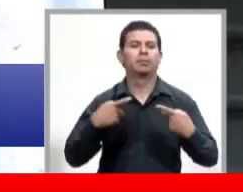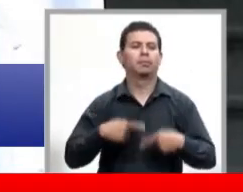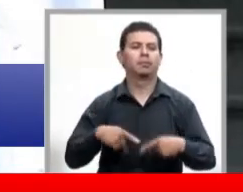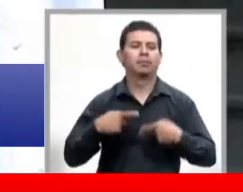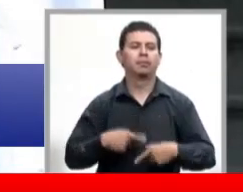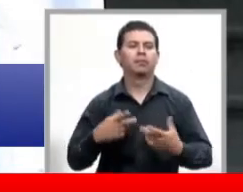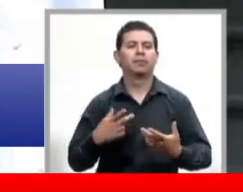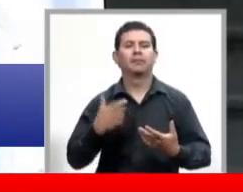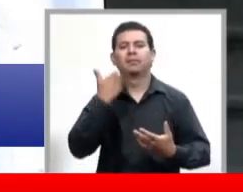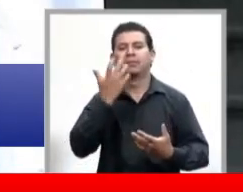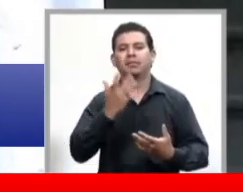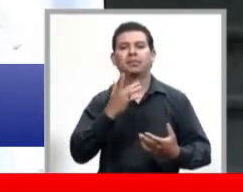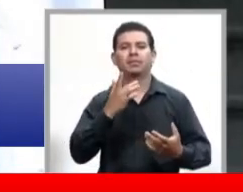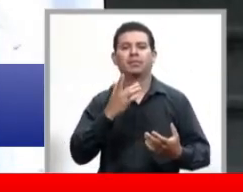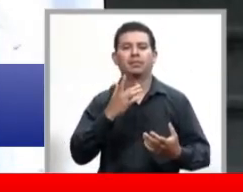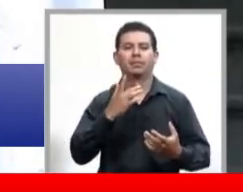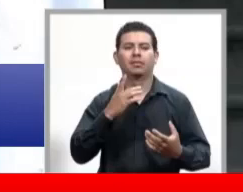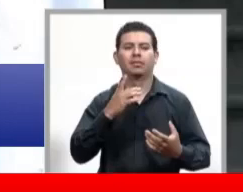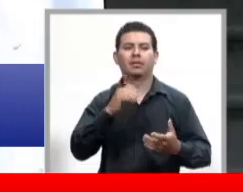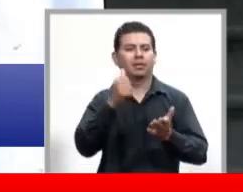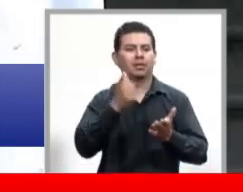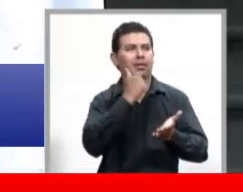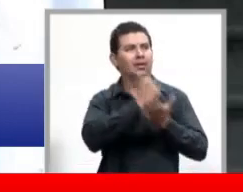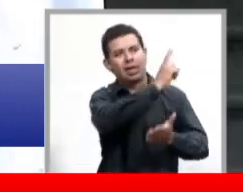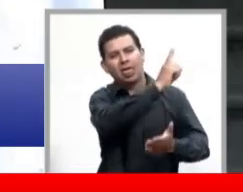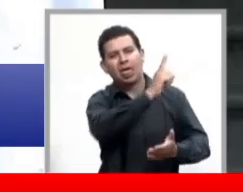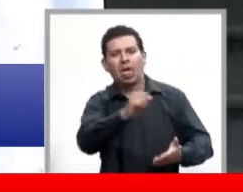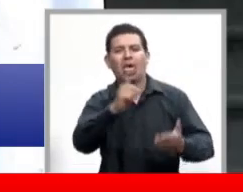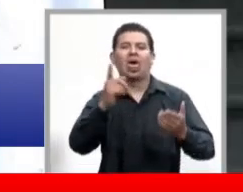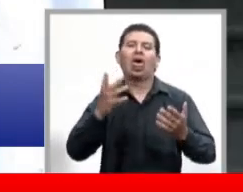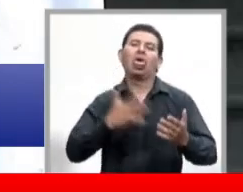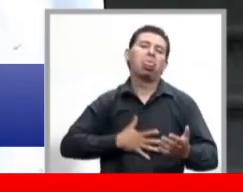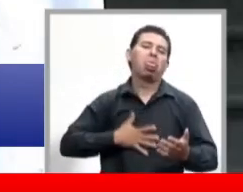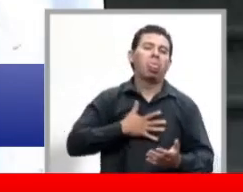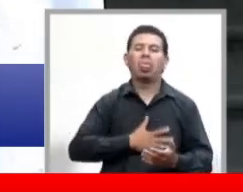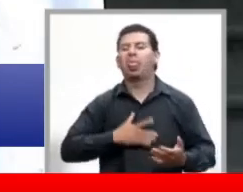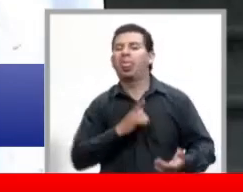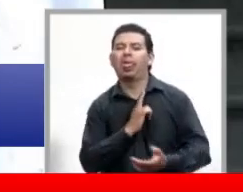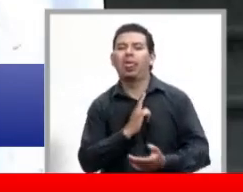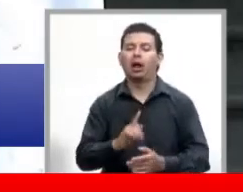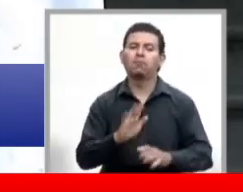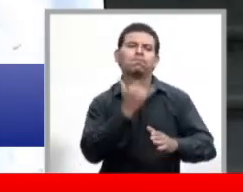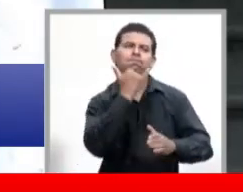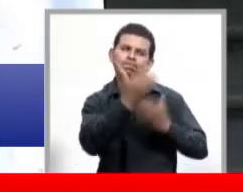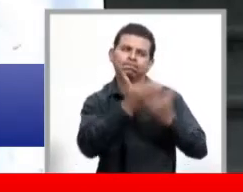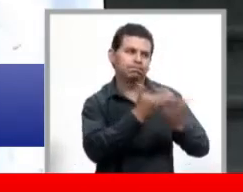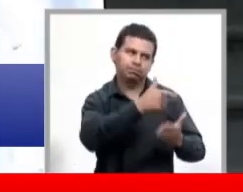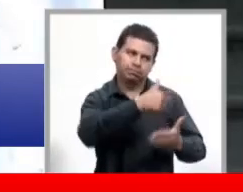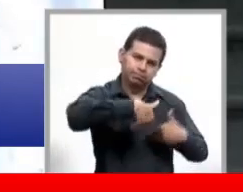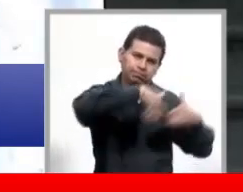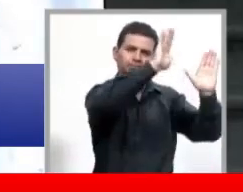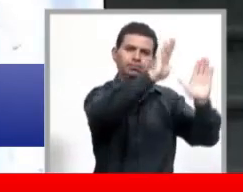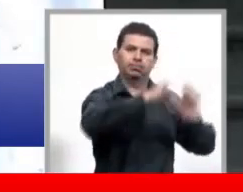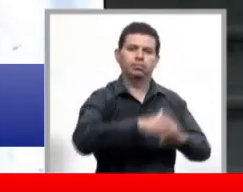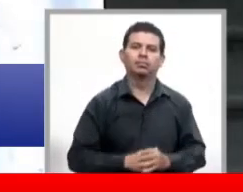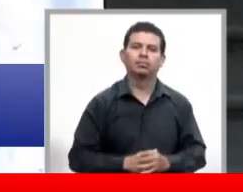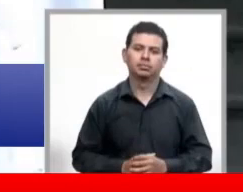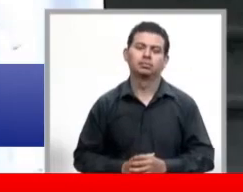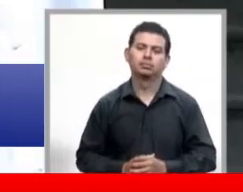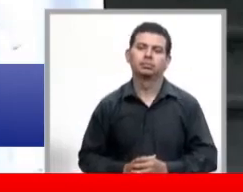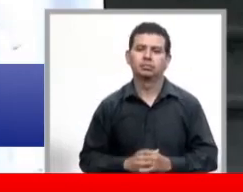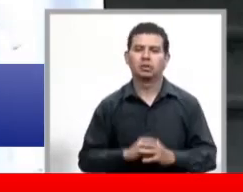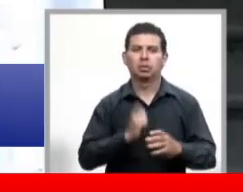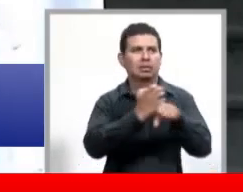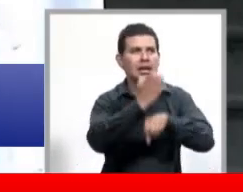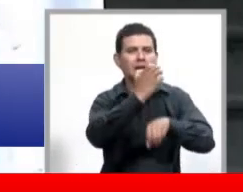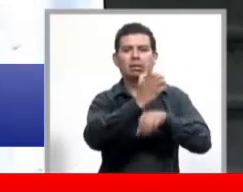que quiera entrar al primer cuadro de la ciudad para otra actividad, se le invitará de manera respetuosa que se regrese